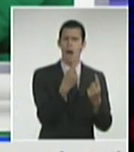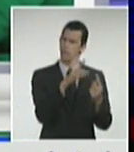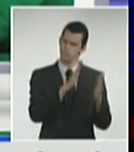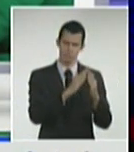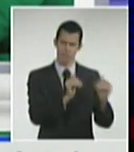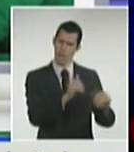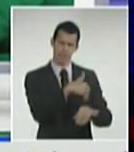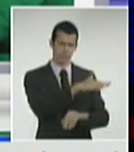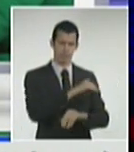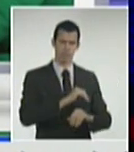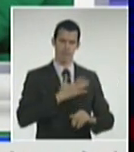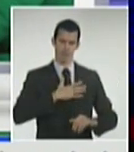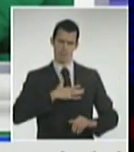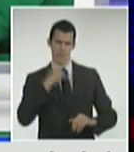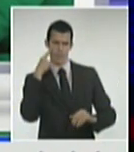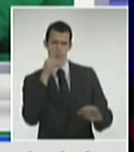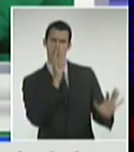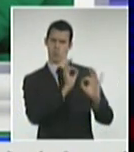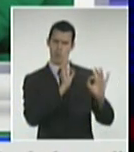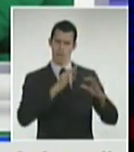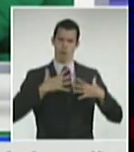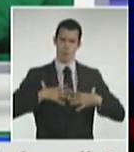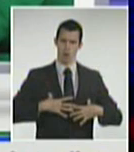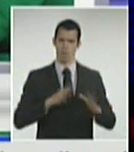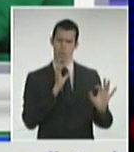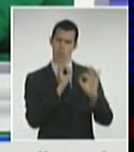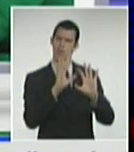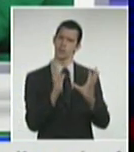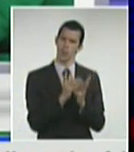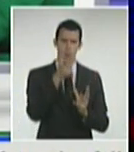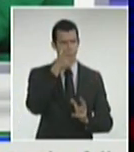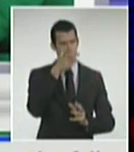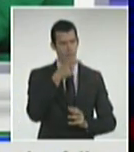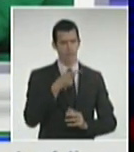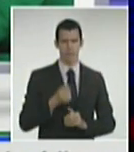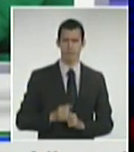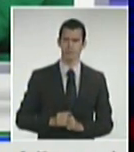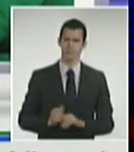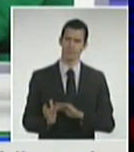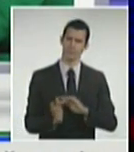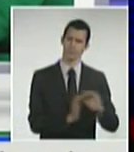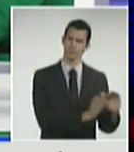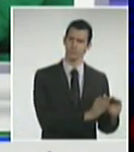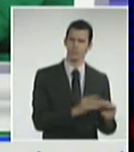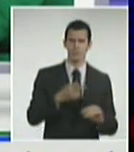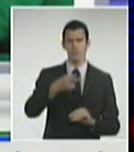en Cuba, con este comportamiento de las altas ayer, que no sé si lo dije,